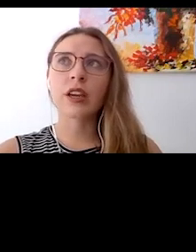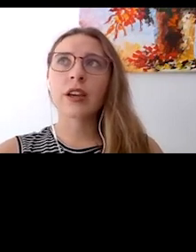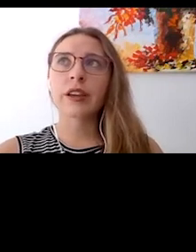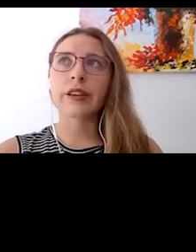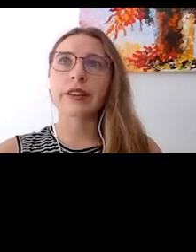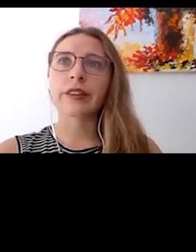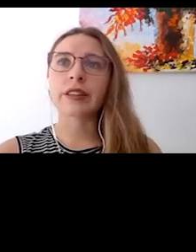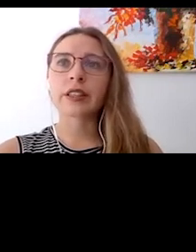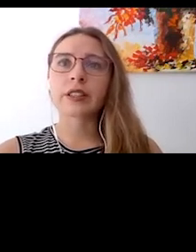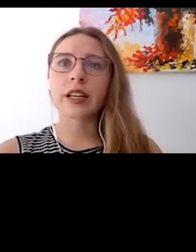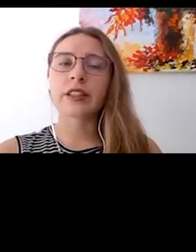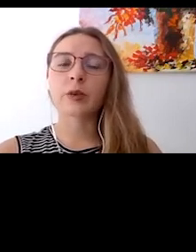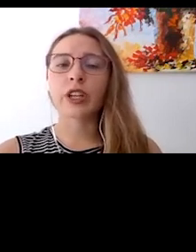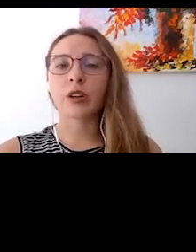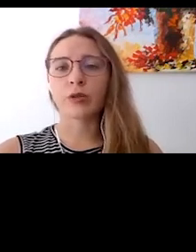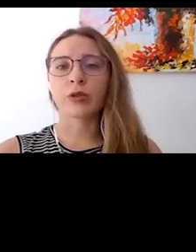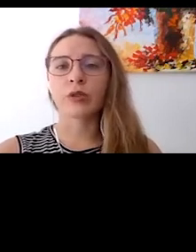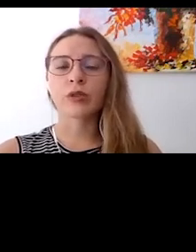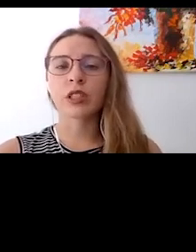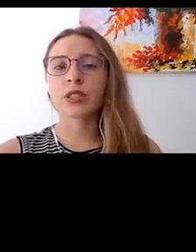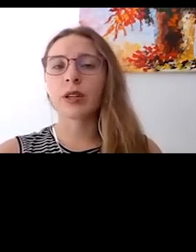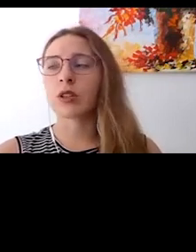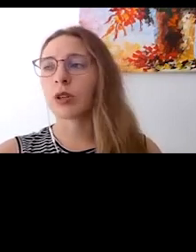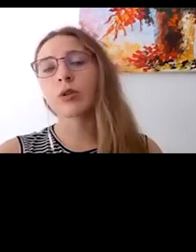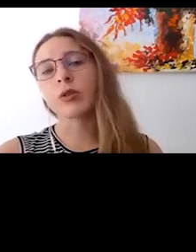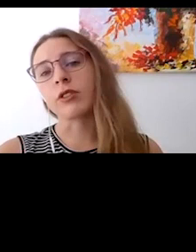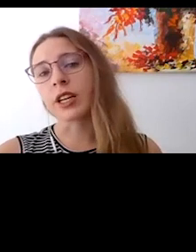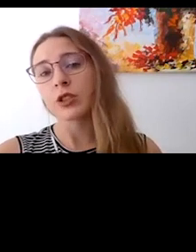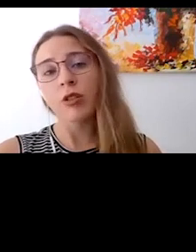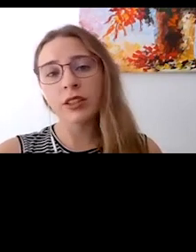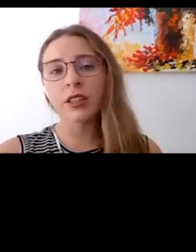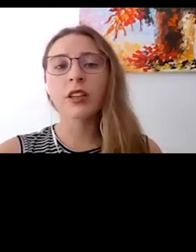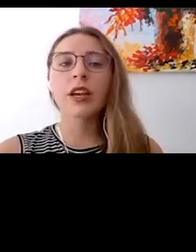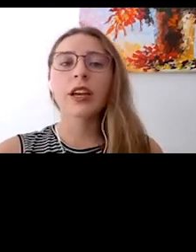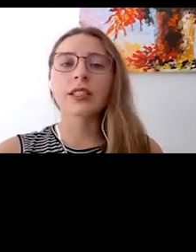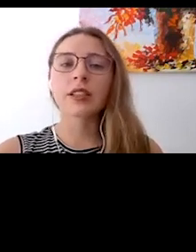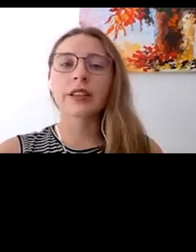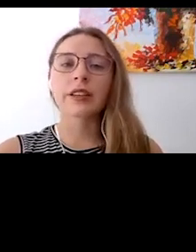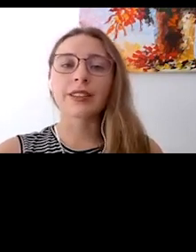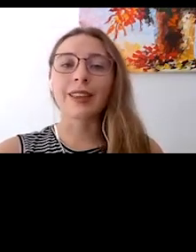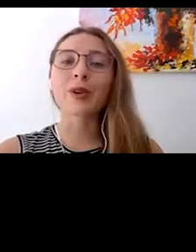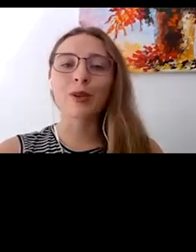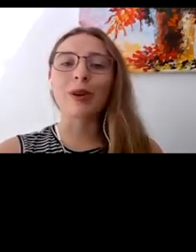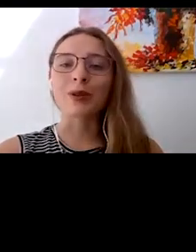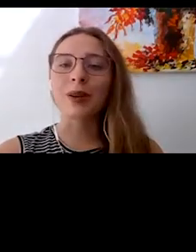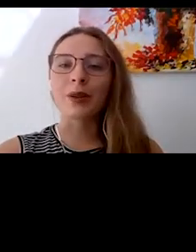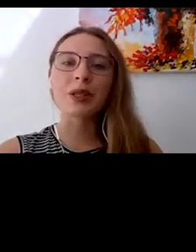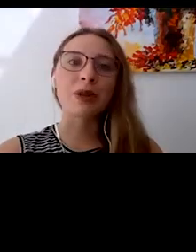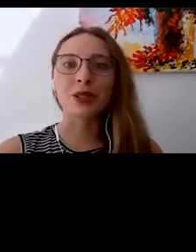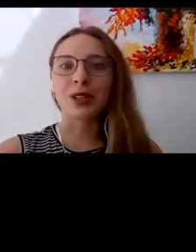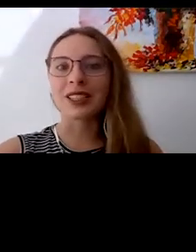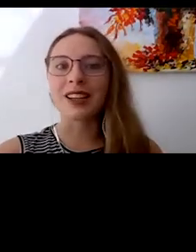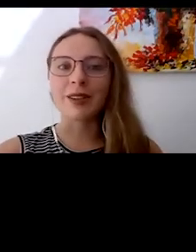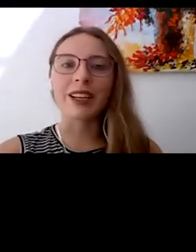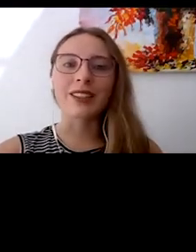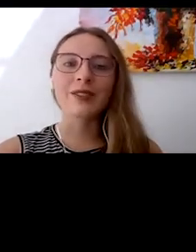obligaciones tendientes al tipo de negocio, ¿no? Si estamos hablando a lo mejor de una fábrica de chocolate, queda prohibido para los trabajadores comerse